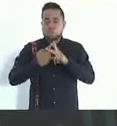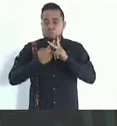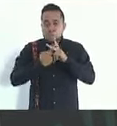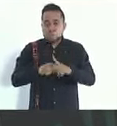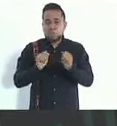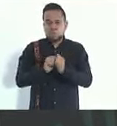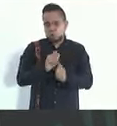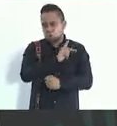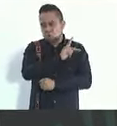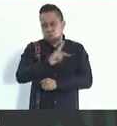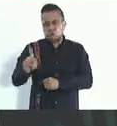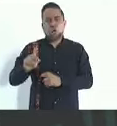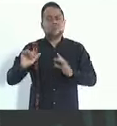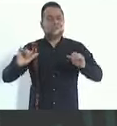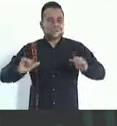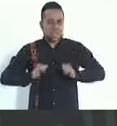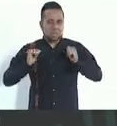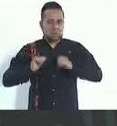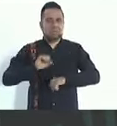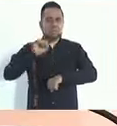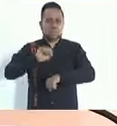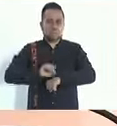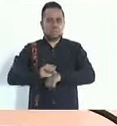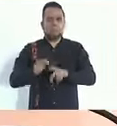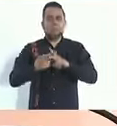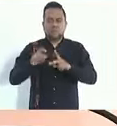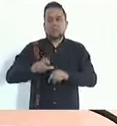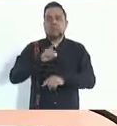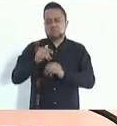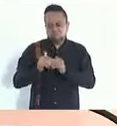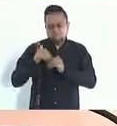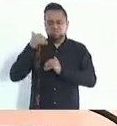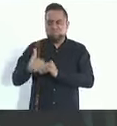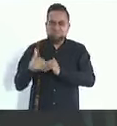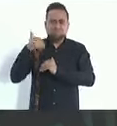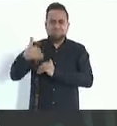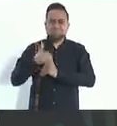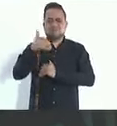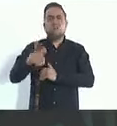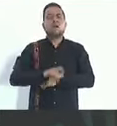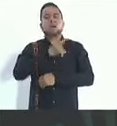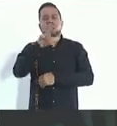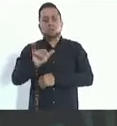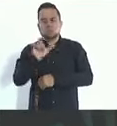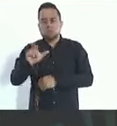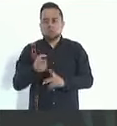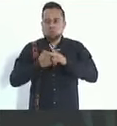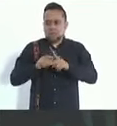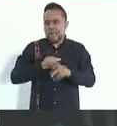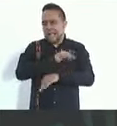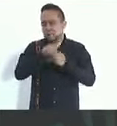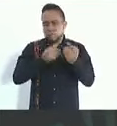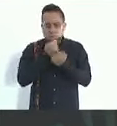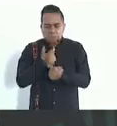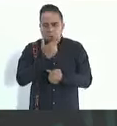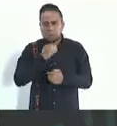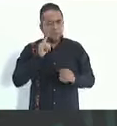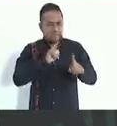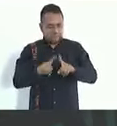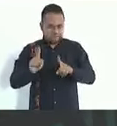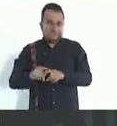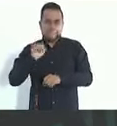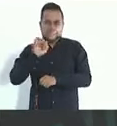todas y todos los adolescentes de secundaria y así nos vamos a seguir hasta poder darle a todos los niños y a todas las niñas.